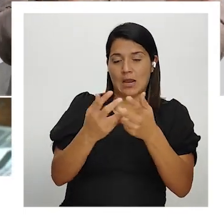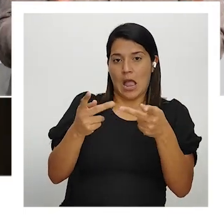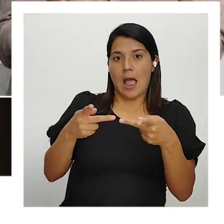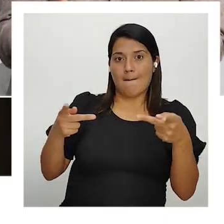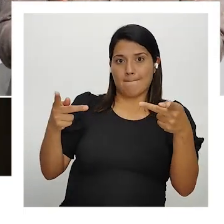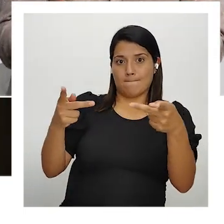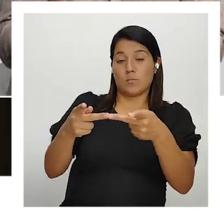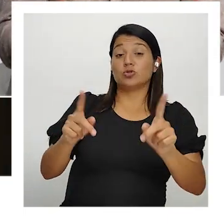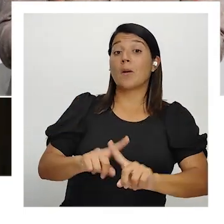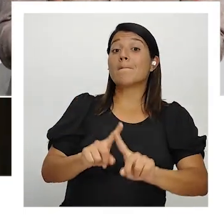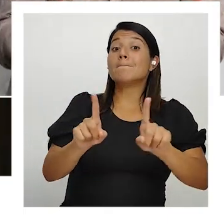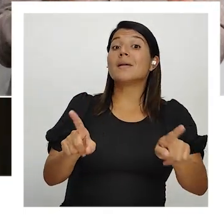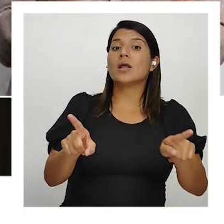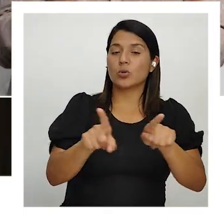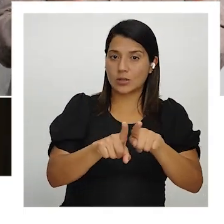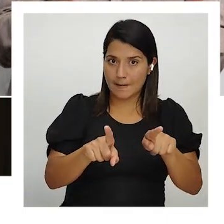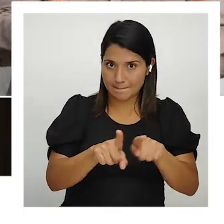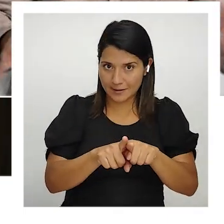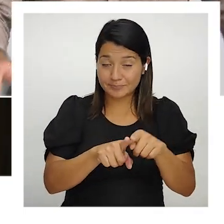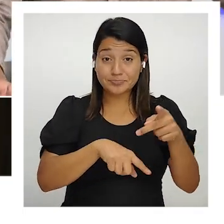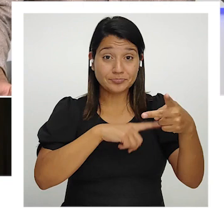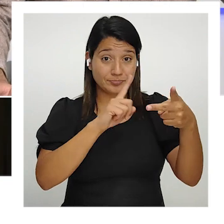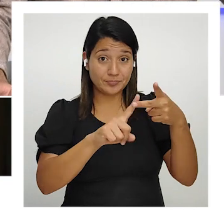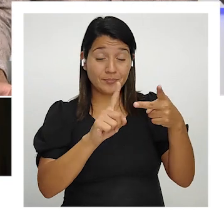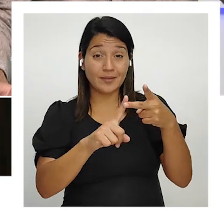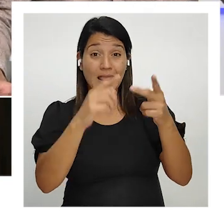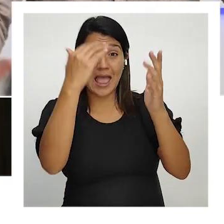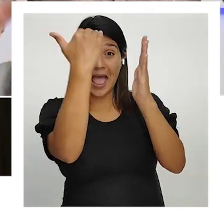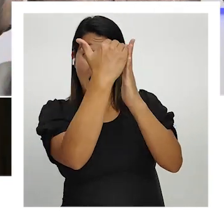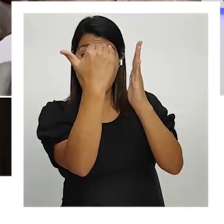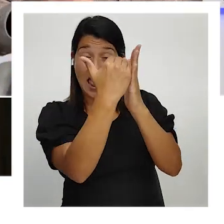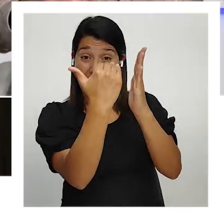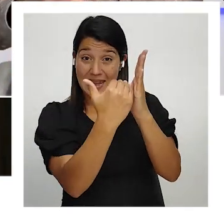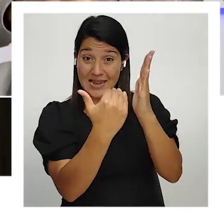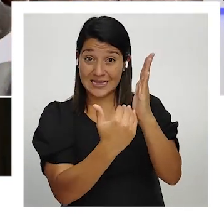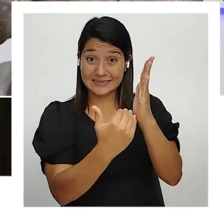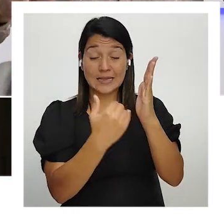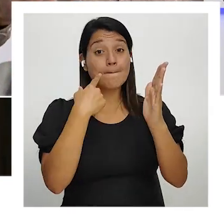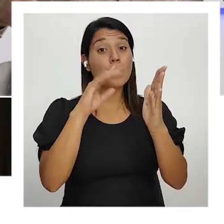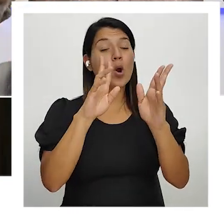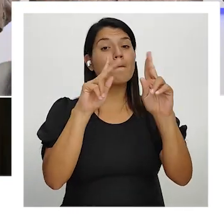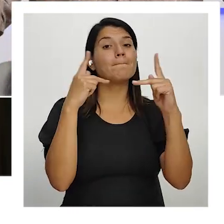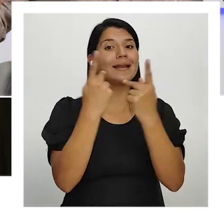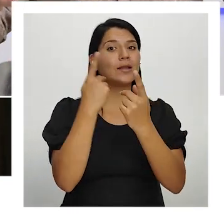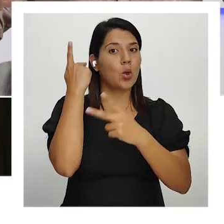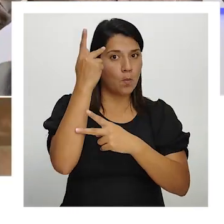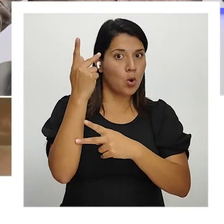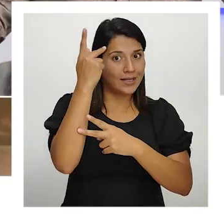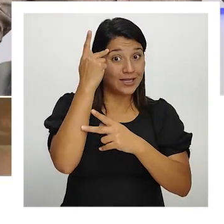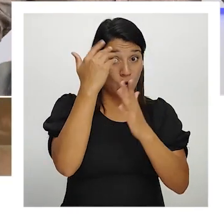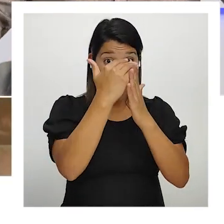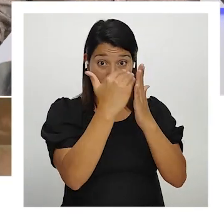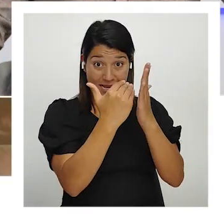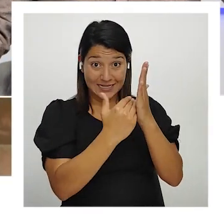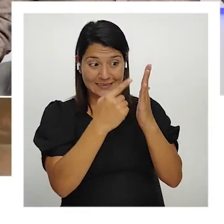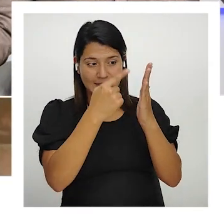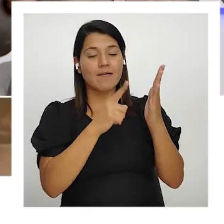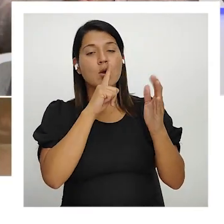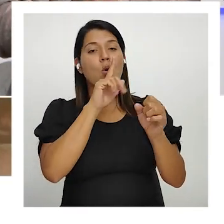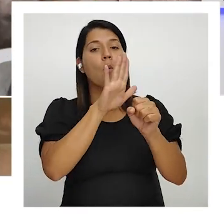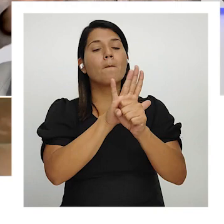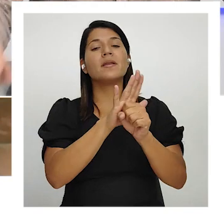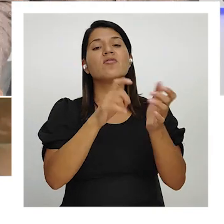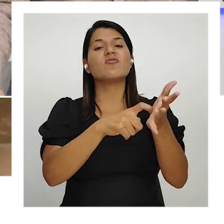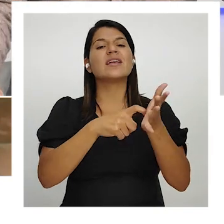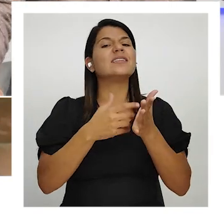la lista en la que vienen incluidas esas personas cumpla con el requisito de paridad, que eso le